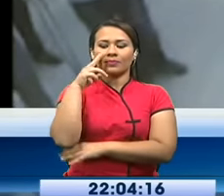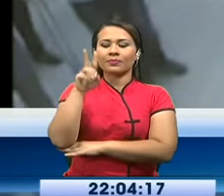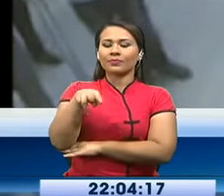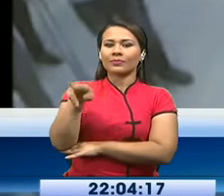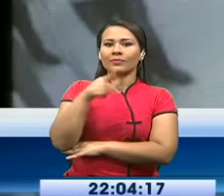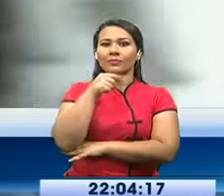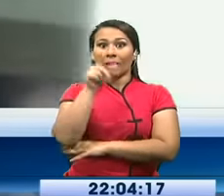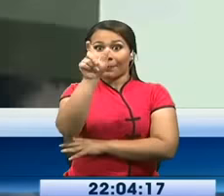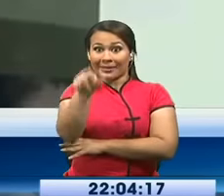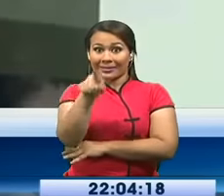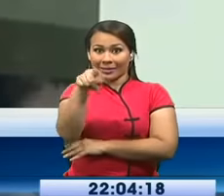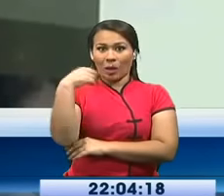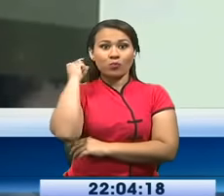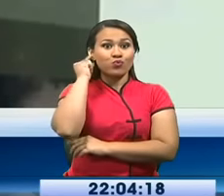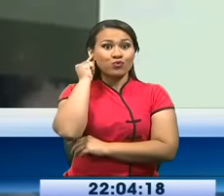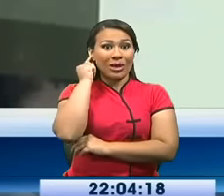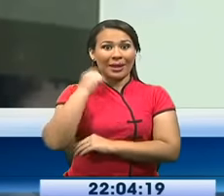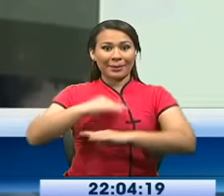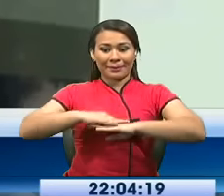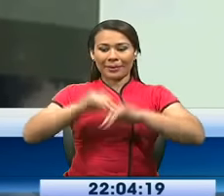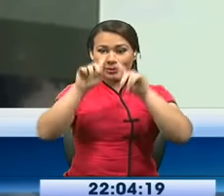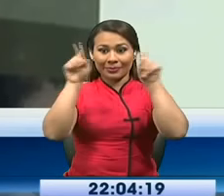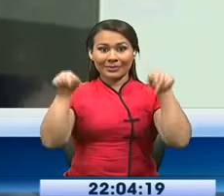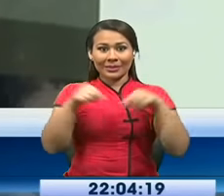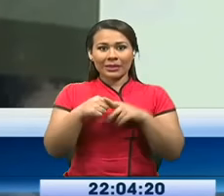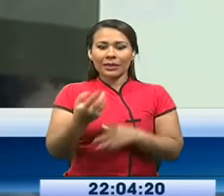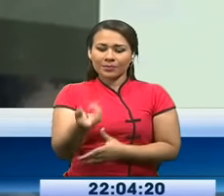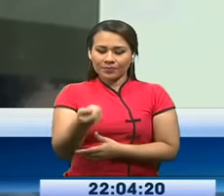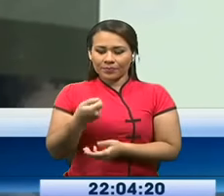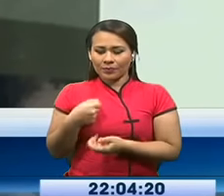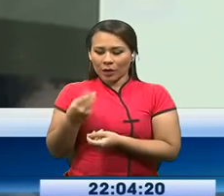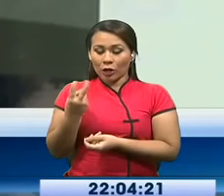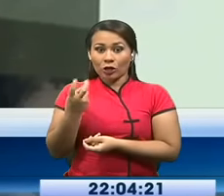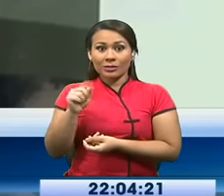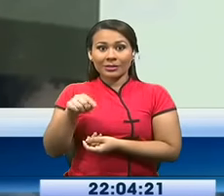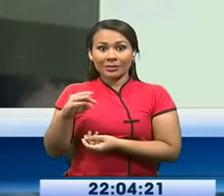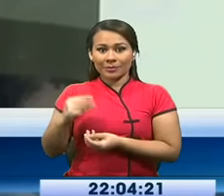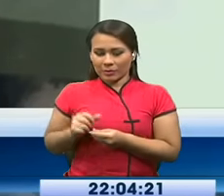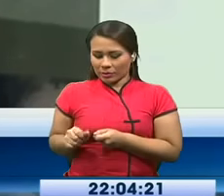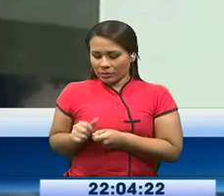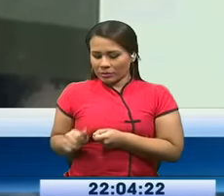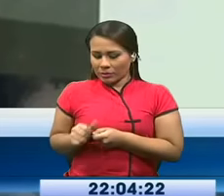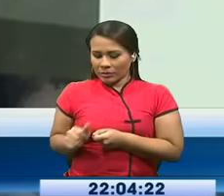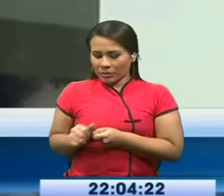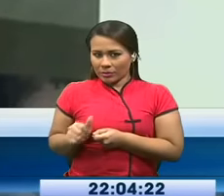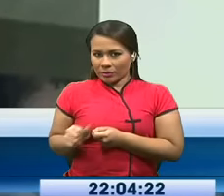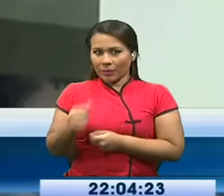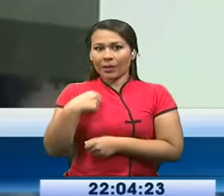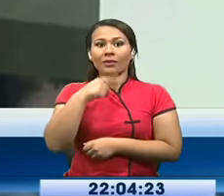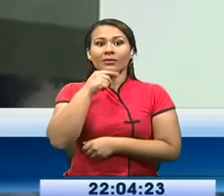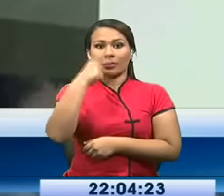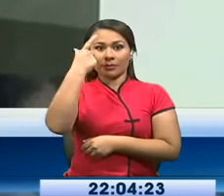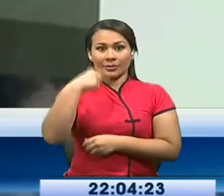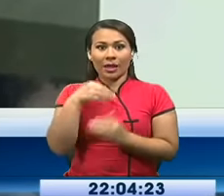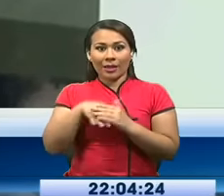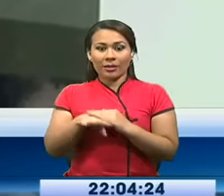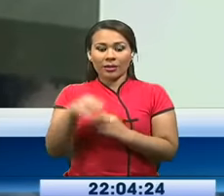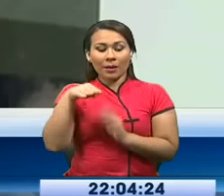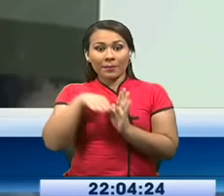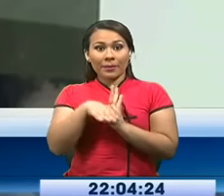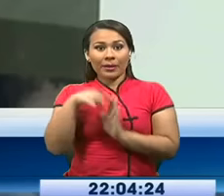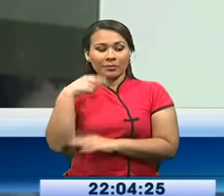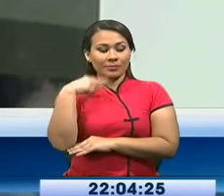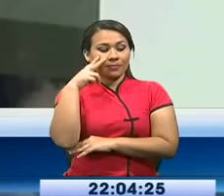potencial víctima. La organización envía a uno de sus integrantes al interior de la entidad bancaria con